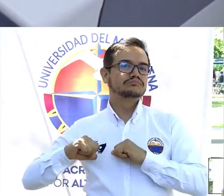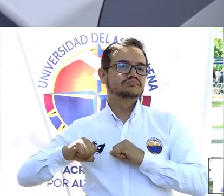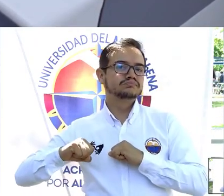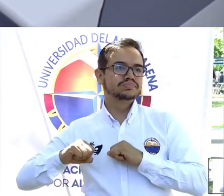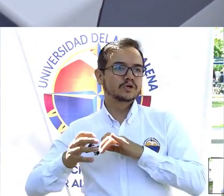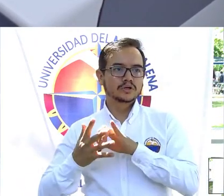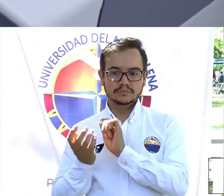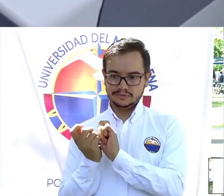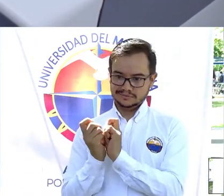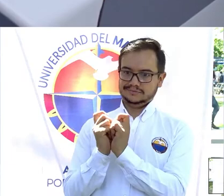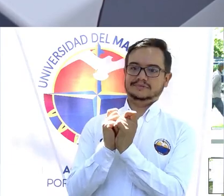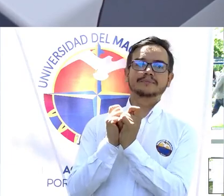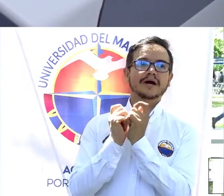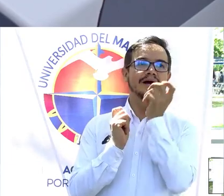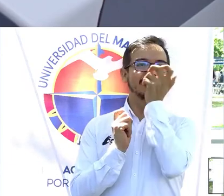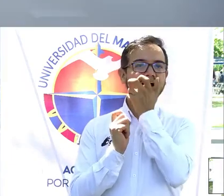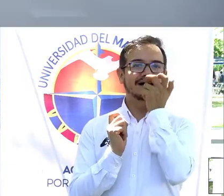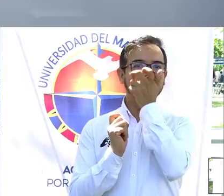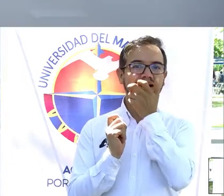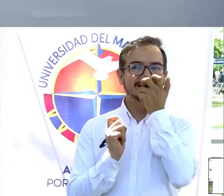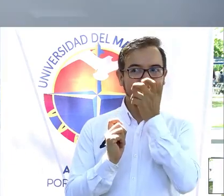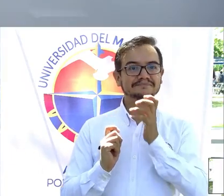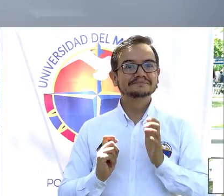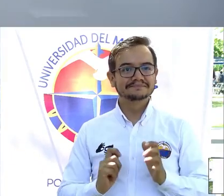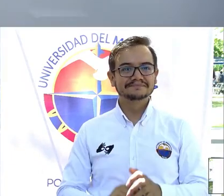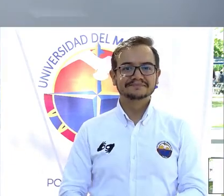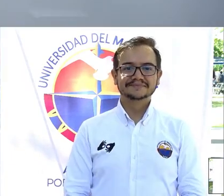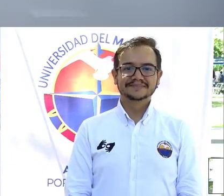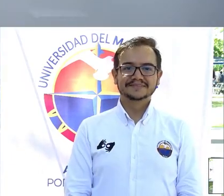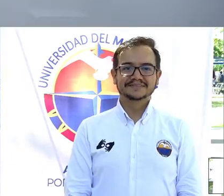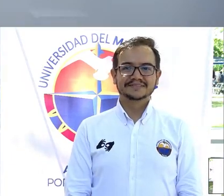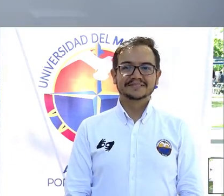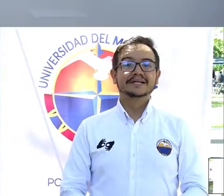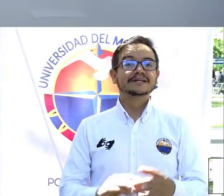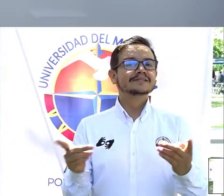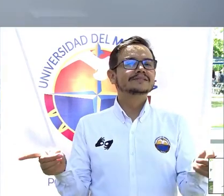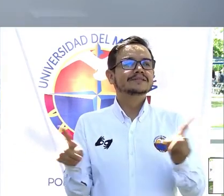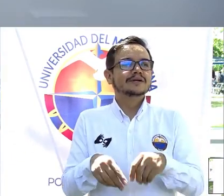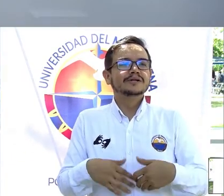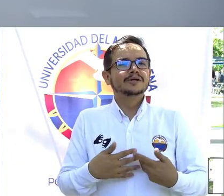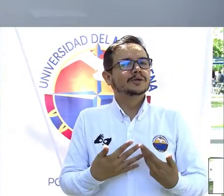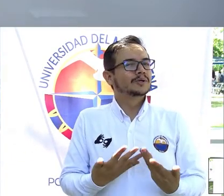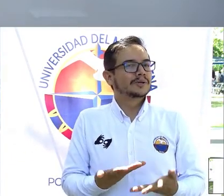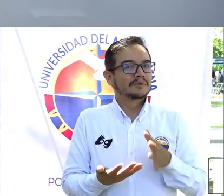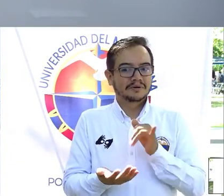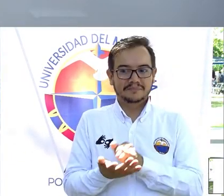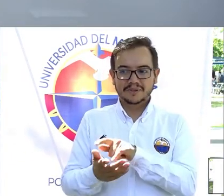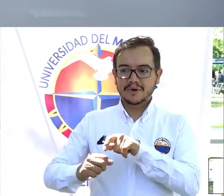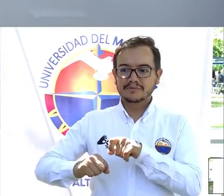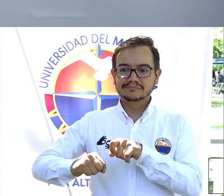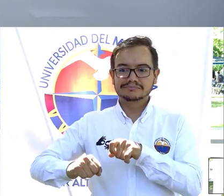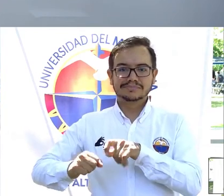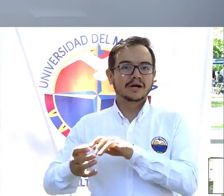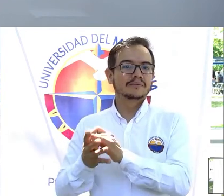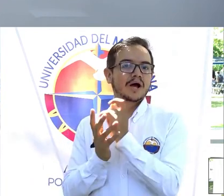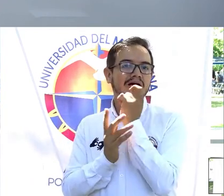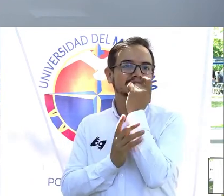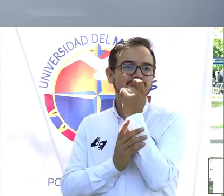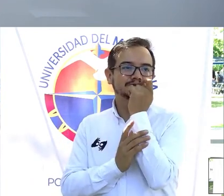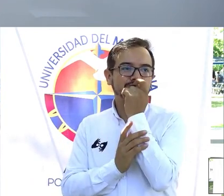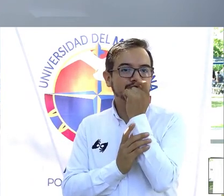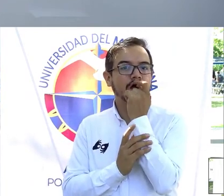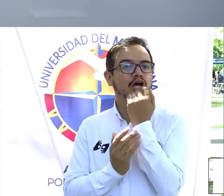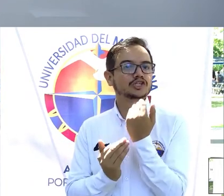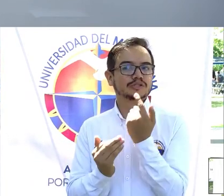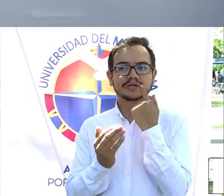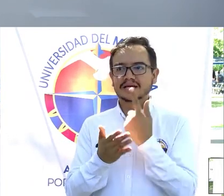calor, energía calórica. Y a través de esa potencialidad, esa posibilidad de